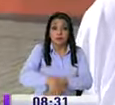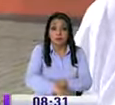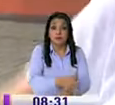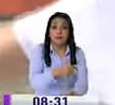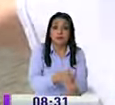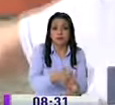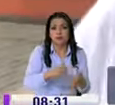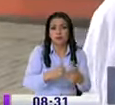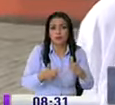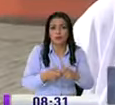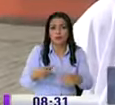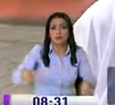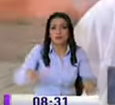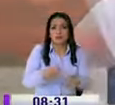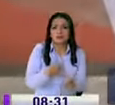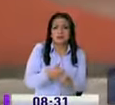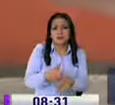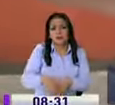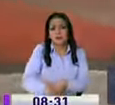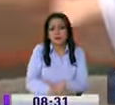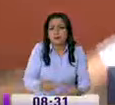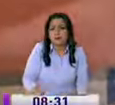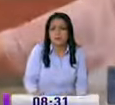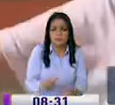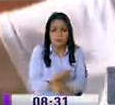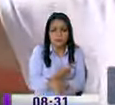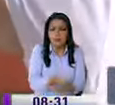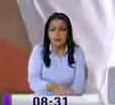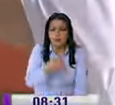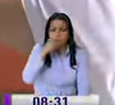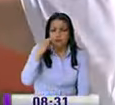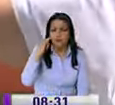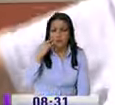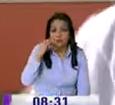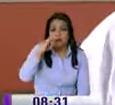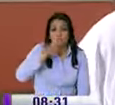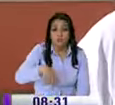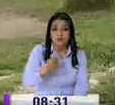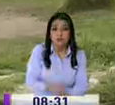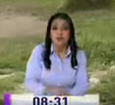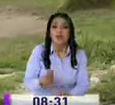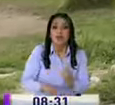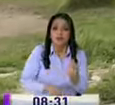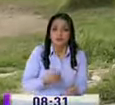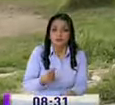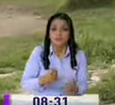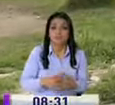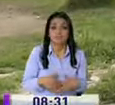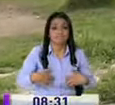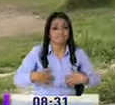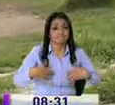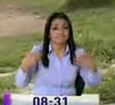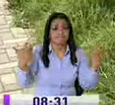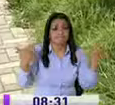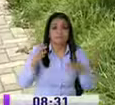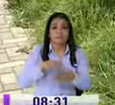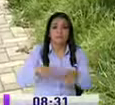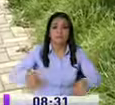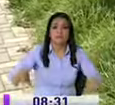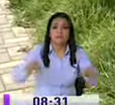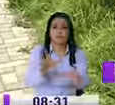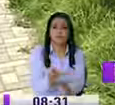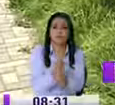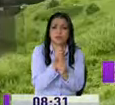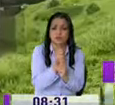un problema para los que vivimos cerca de la quebrada. Ese es un peligro para los niños. Se caen de ahí los niños y ¿qué pasa? La queja generalizada es lo inseguro del espacio y